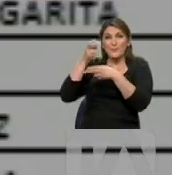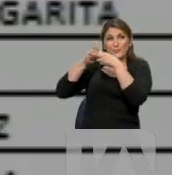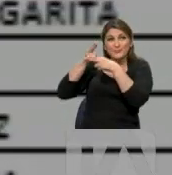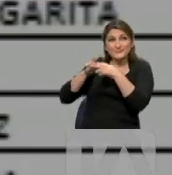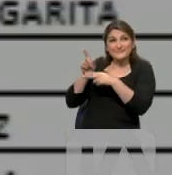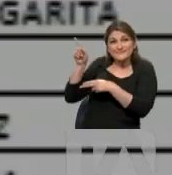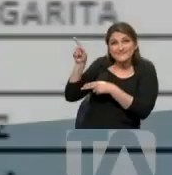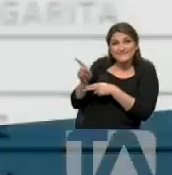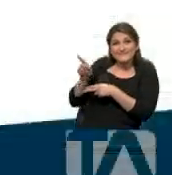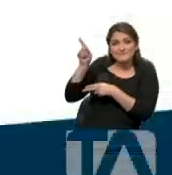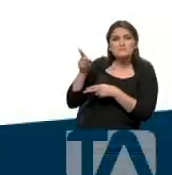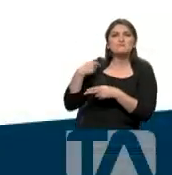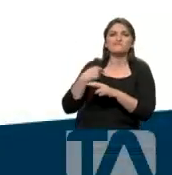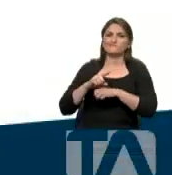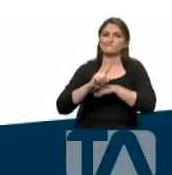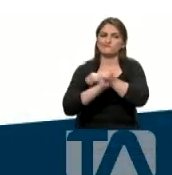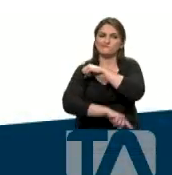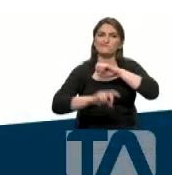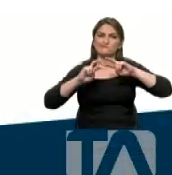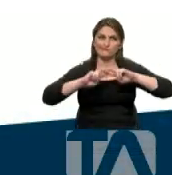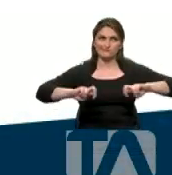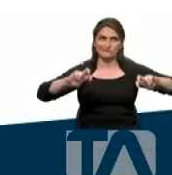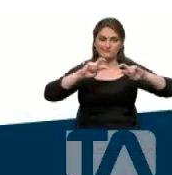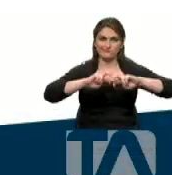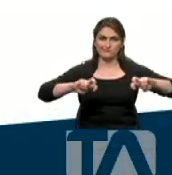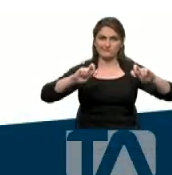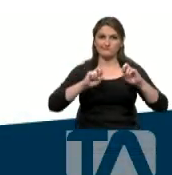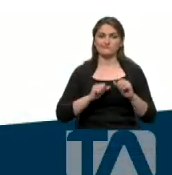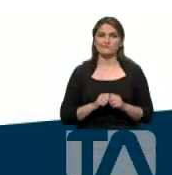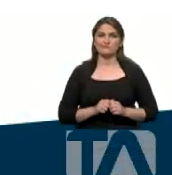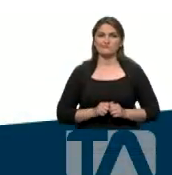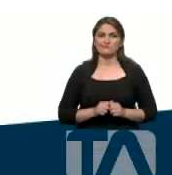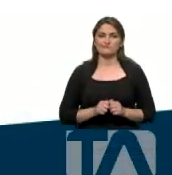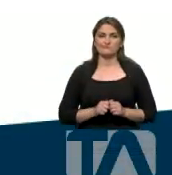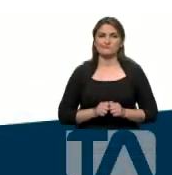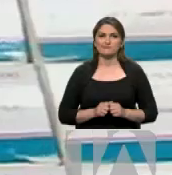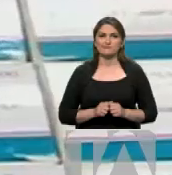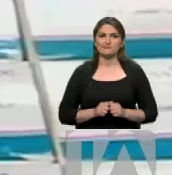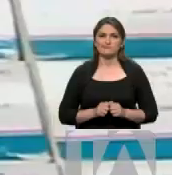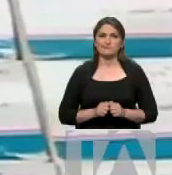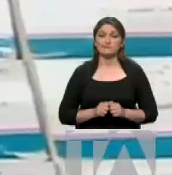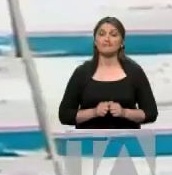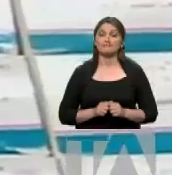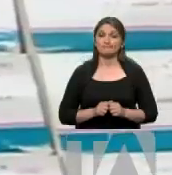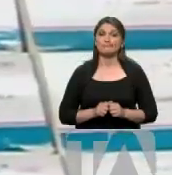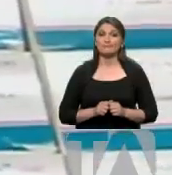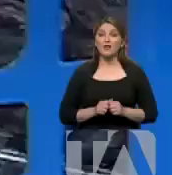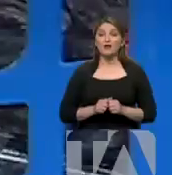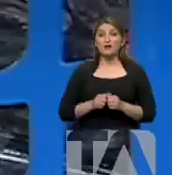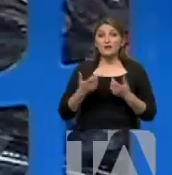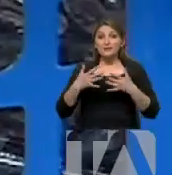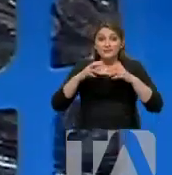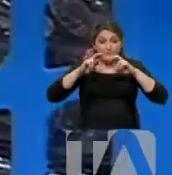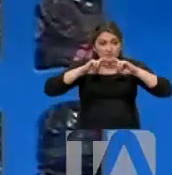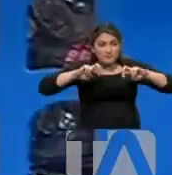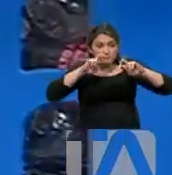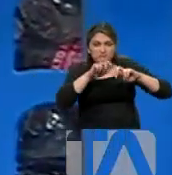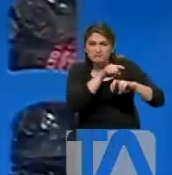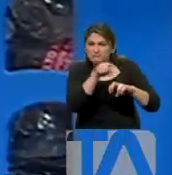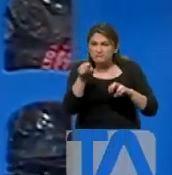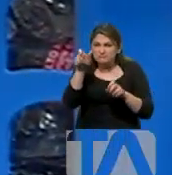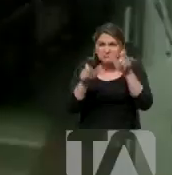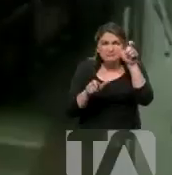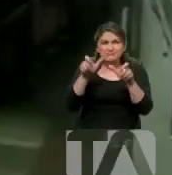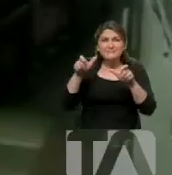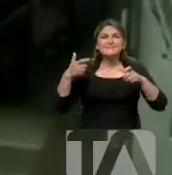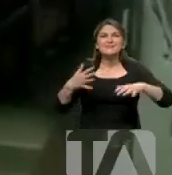de hematología, Ornella Calderón, oficinista de compras públicas, entre otros. Según el último distributivo de personal colgado en la página